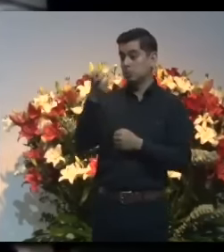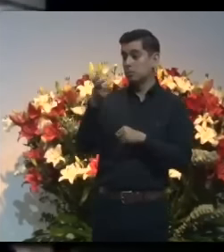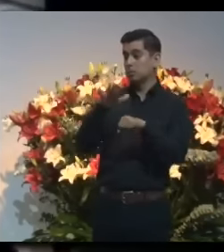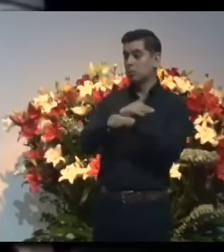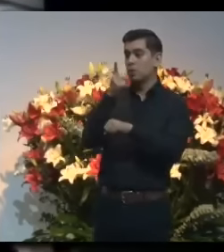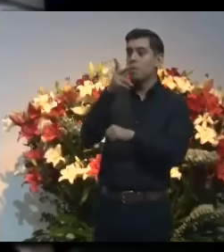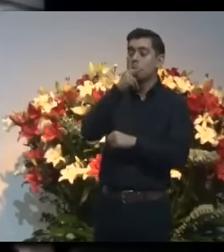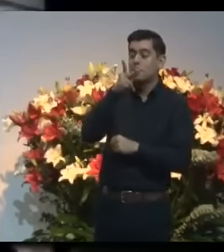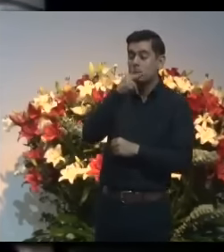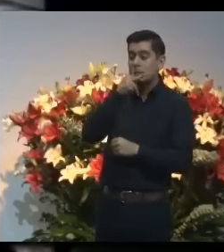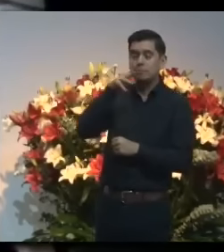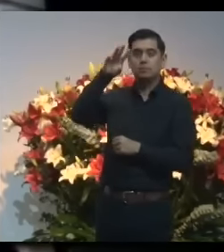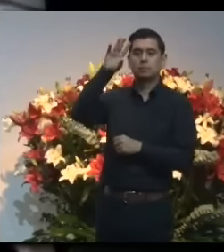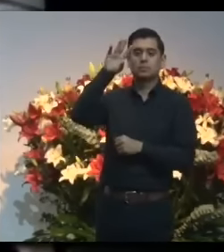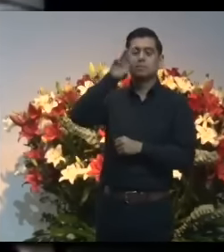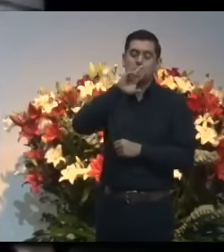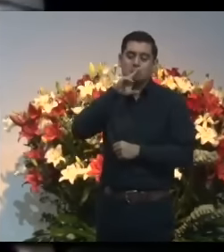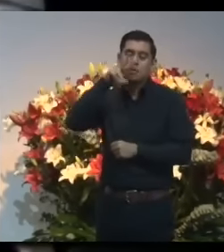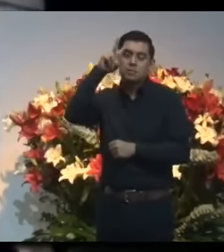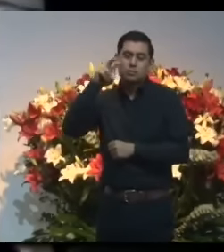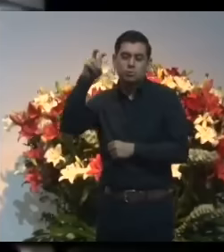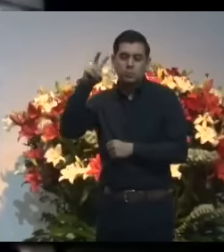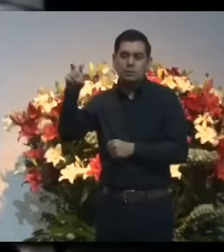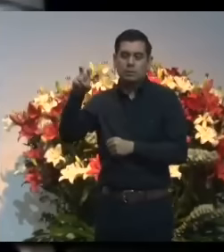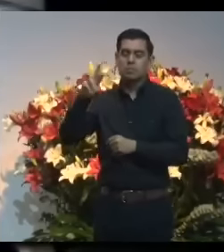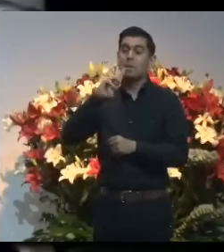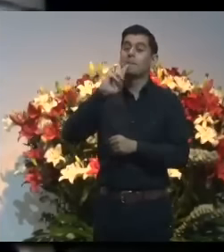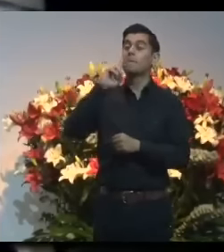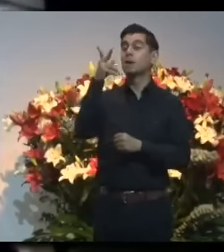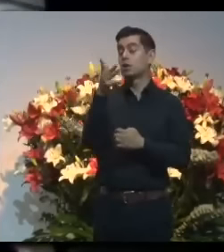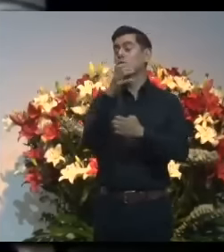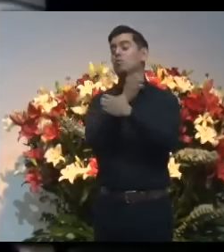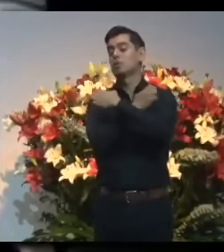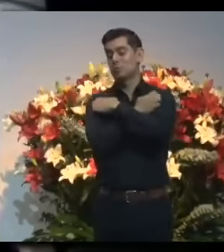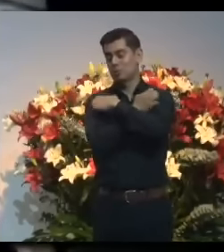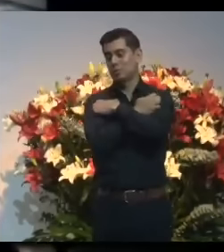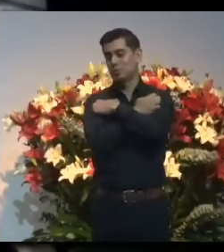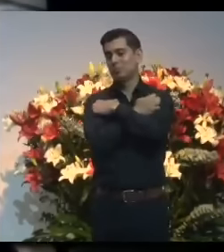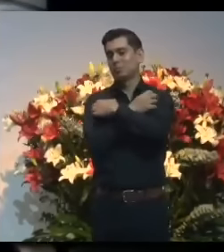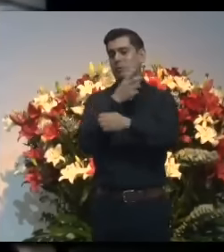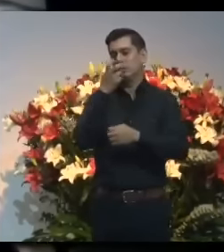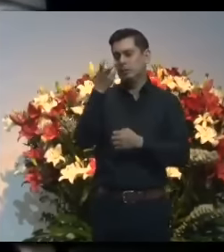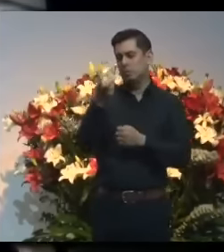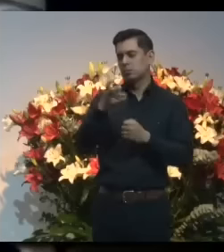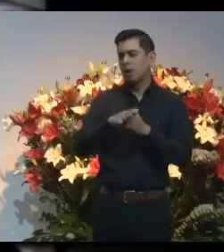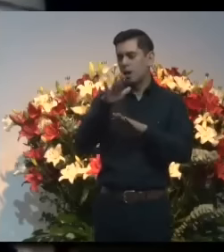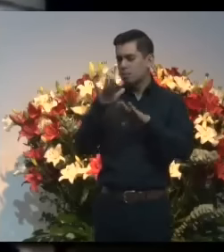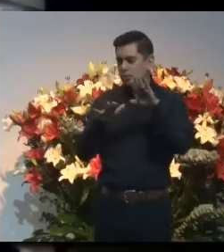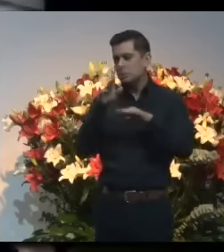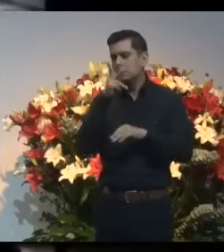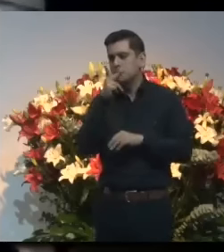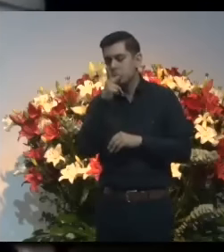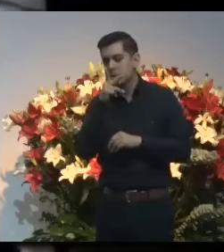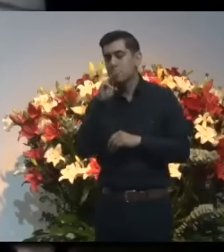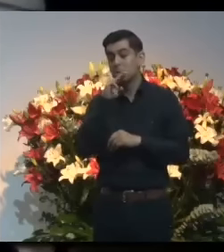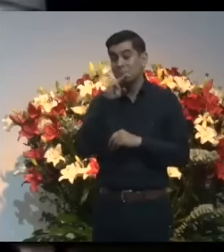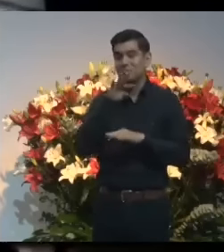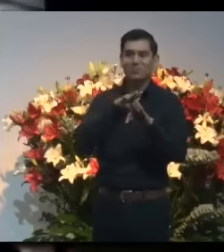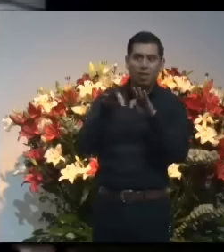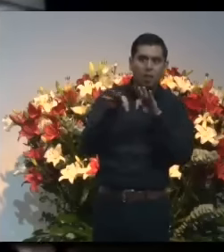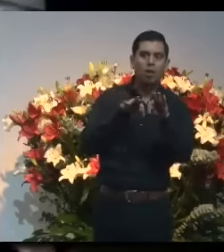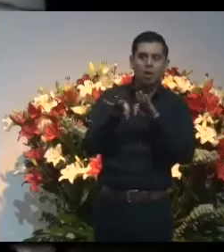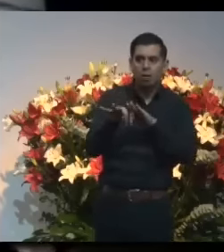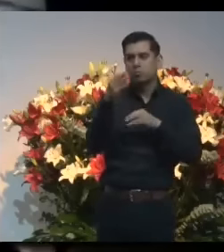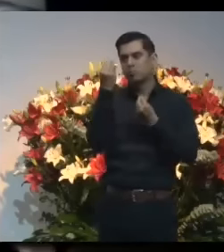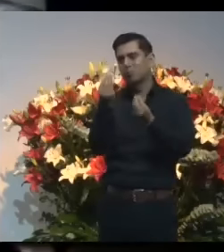papás lo que sueñan es que sus hijos tengan una mejor educación. Y a veces son obreros que trabajan doble turno